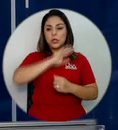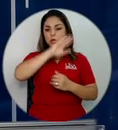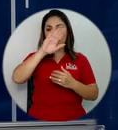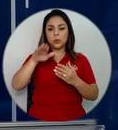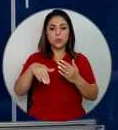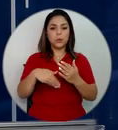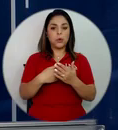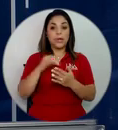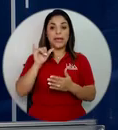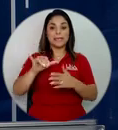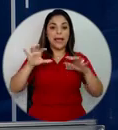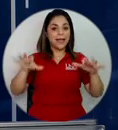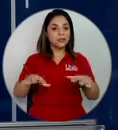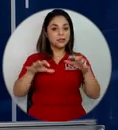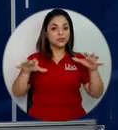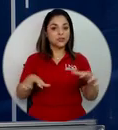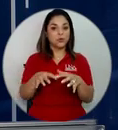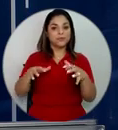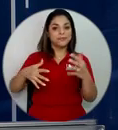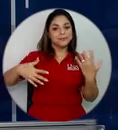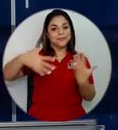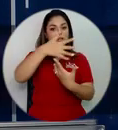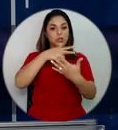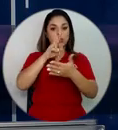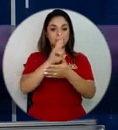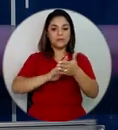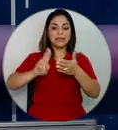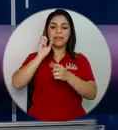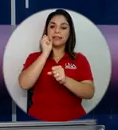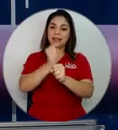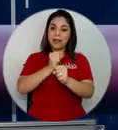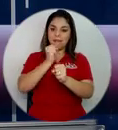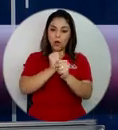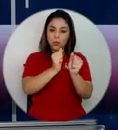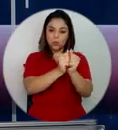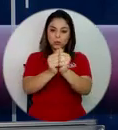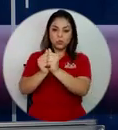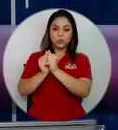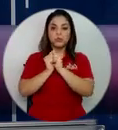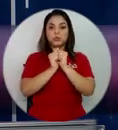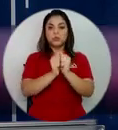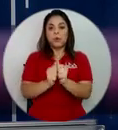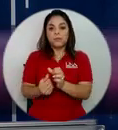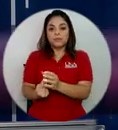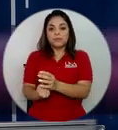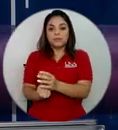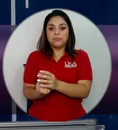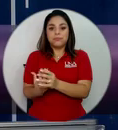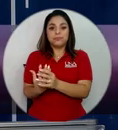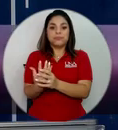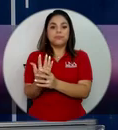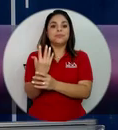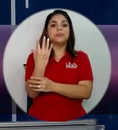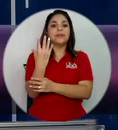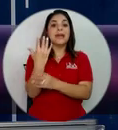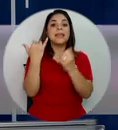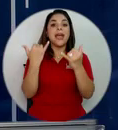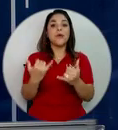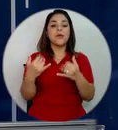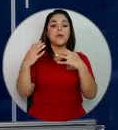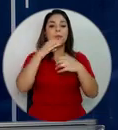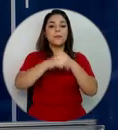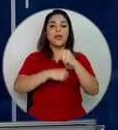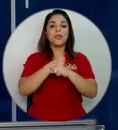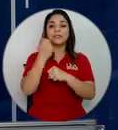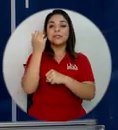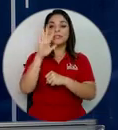Toda esa acción interuniversitaria, todo ese trabajo conjunto, pues da sus frutos y la sede interuniversitaria de Alajuela cumple 15